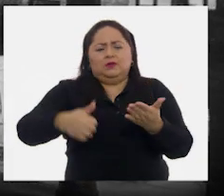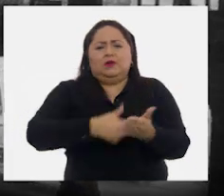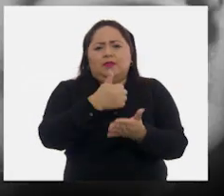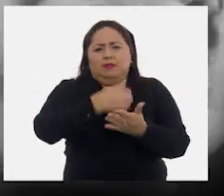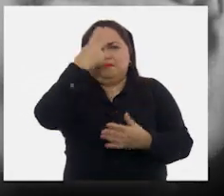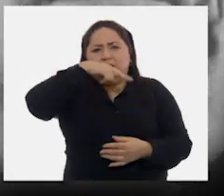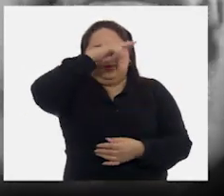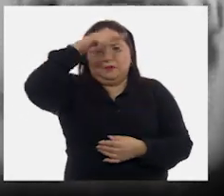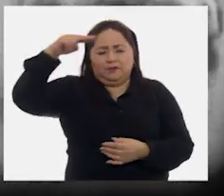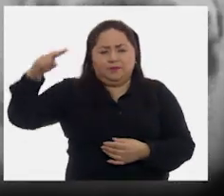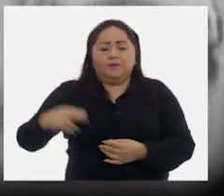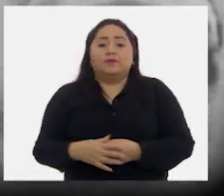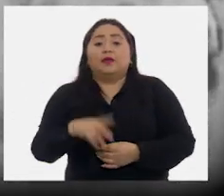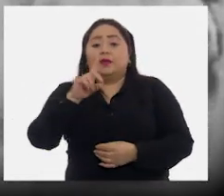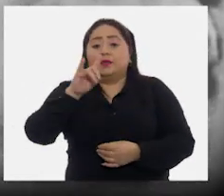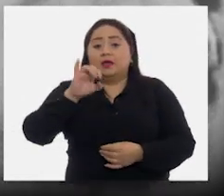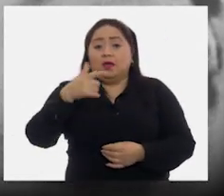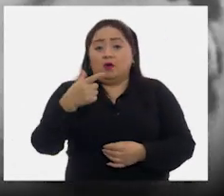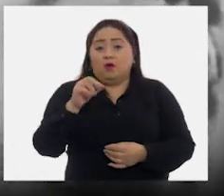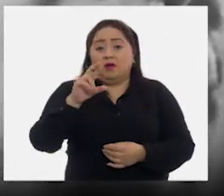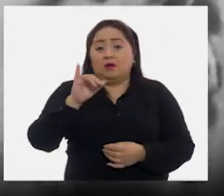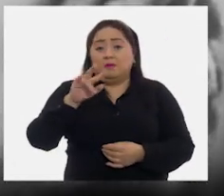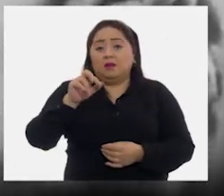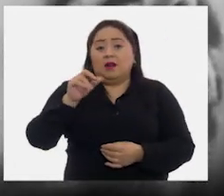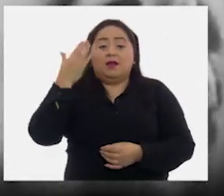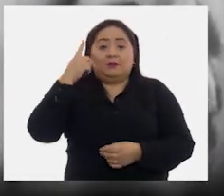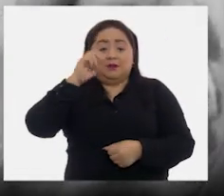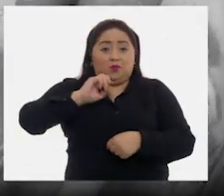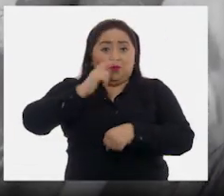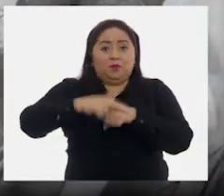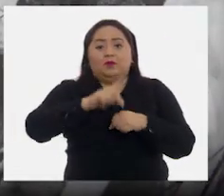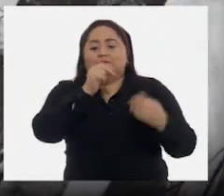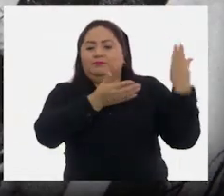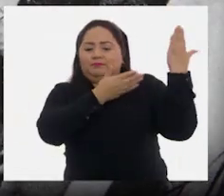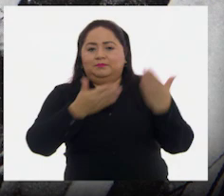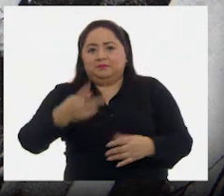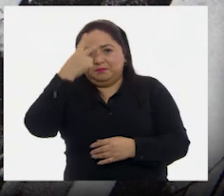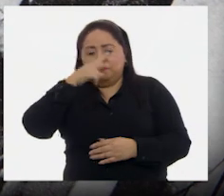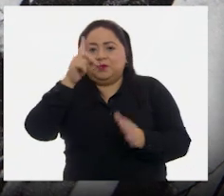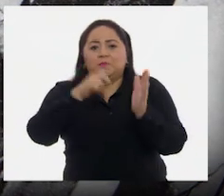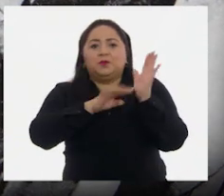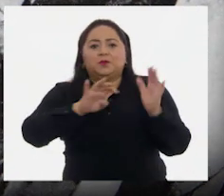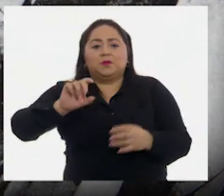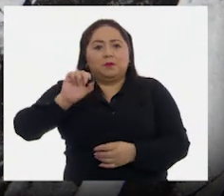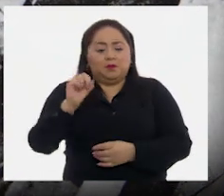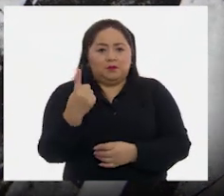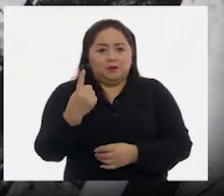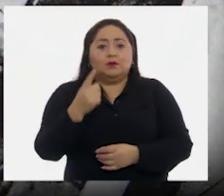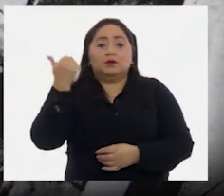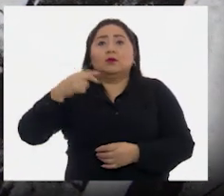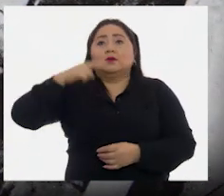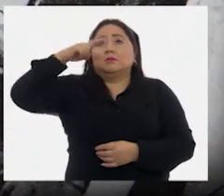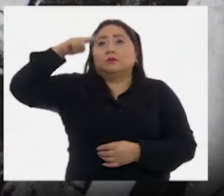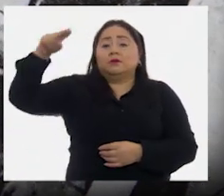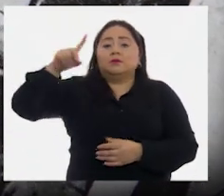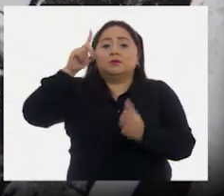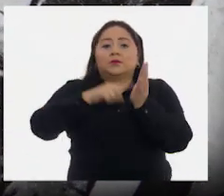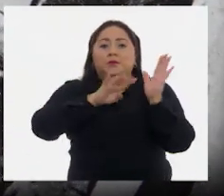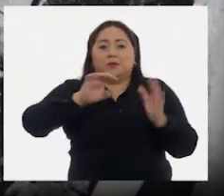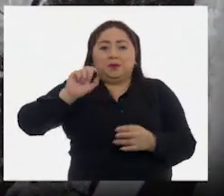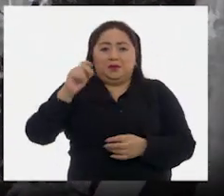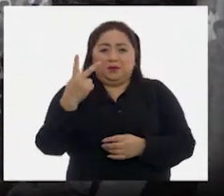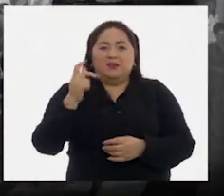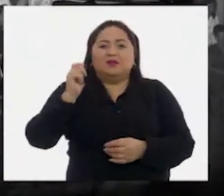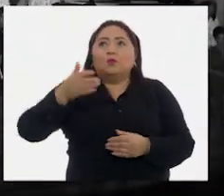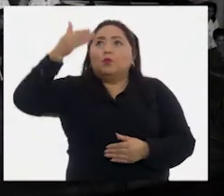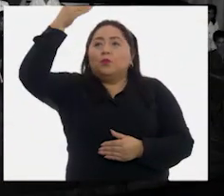México. Diego Rivera, que estaba en Europa, regresó a México en 1921 y pintó en 1922